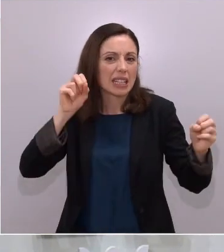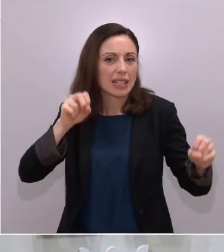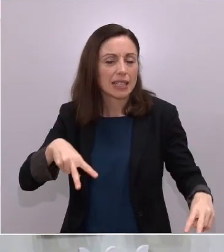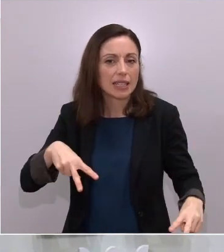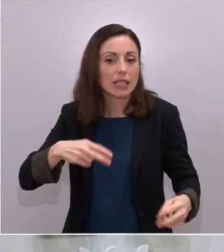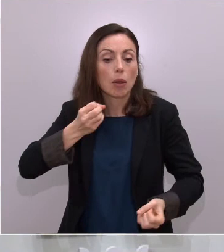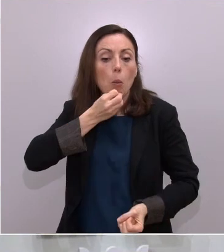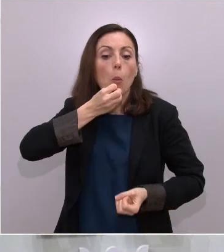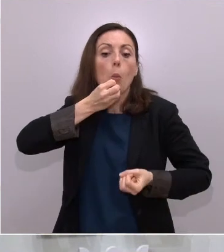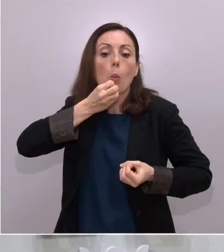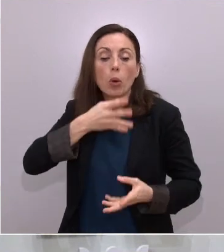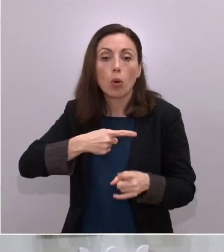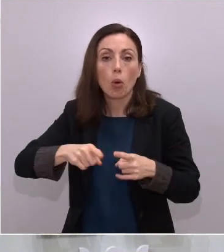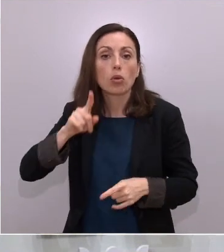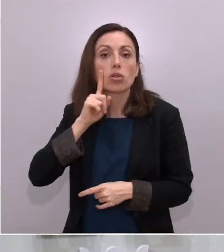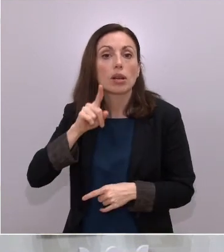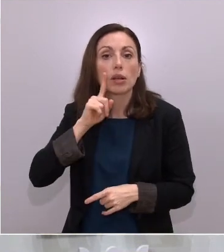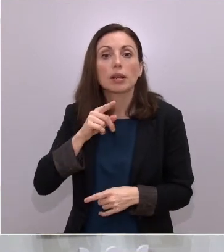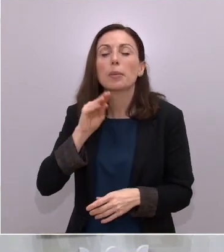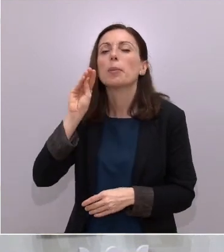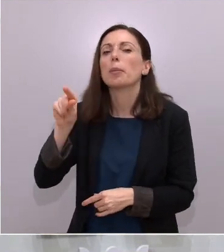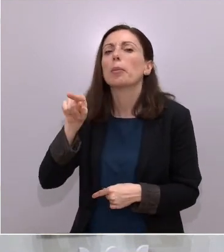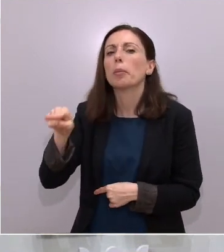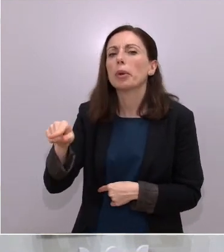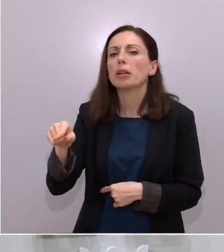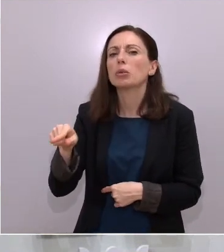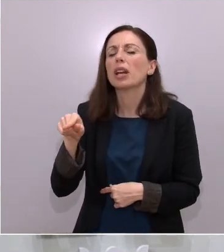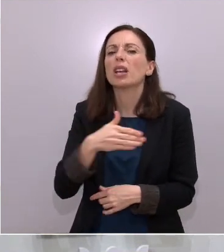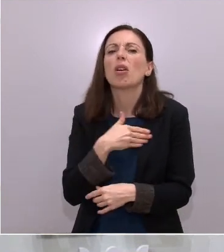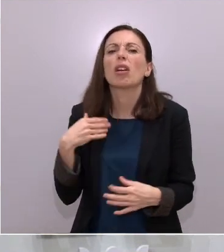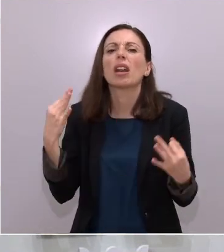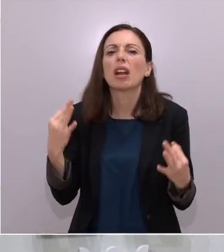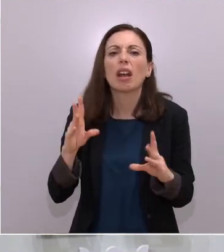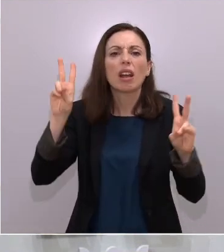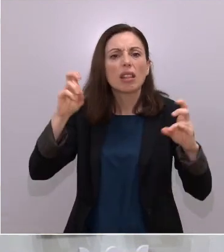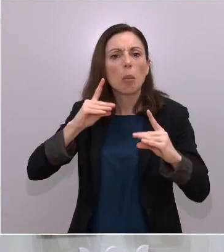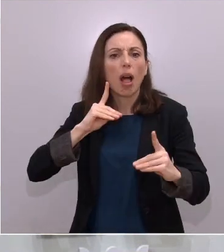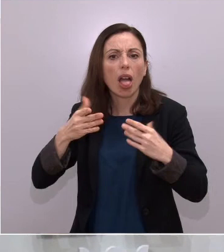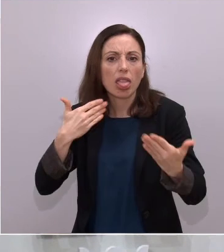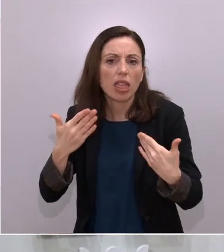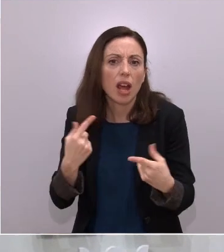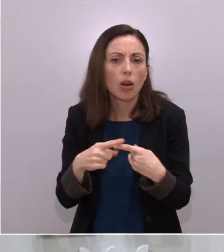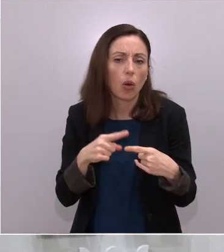a transmitir esos bulos. Habría que preguntar cuál es su verdadera voluntad de diálogo y de alcanzar acuerdos.